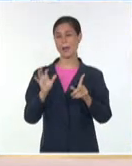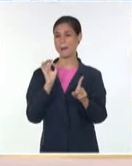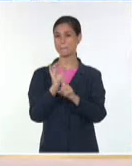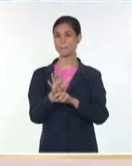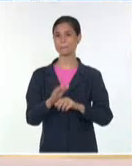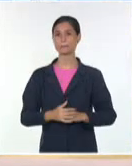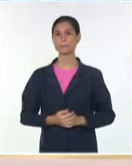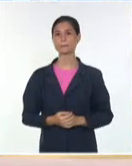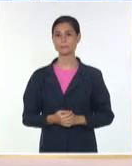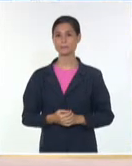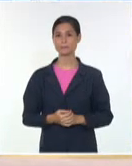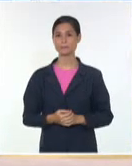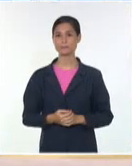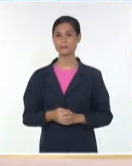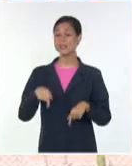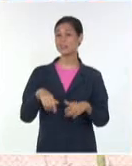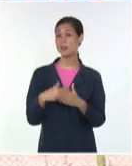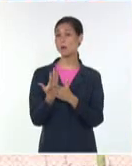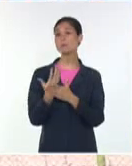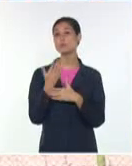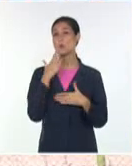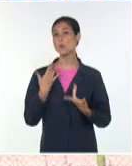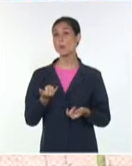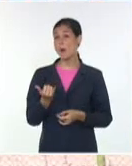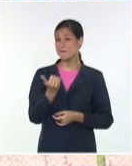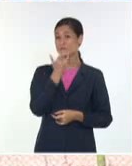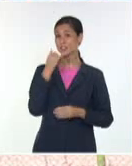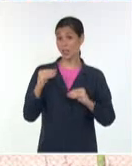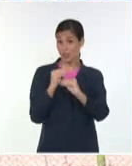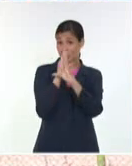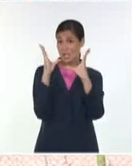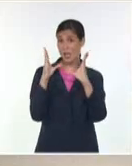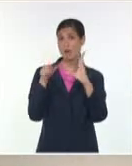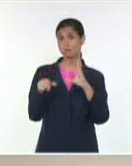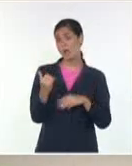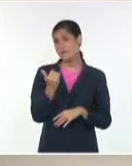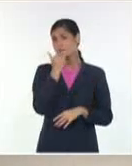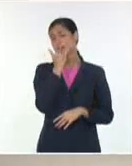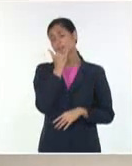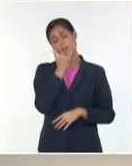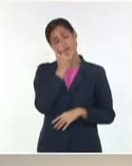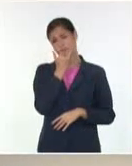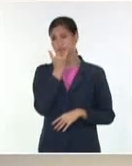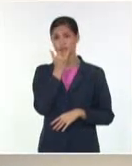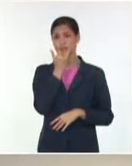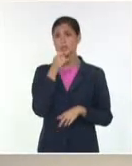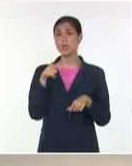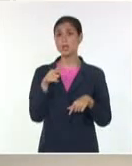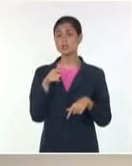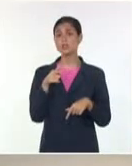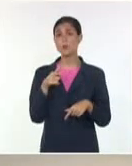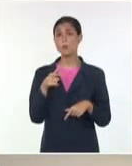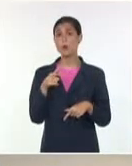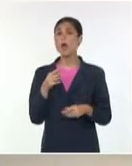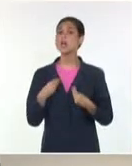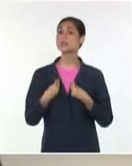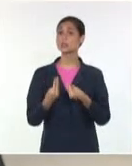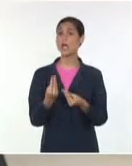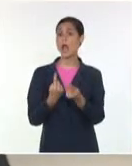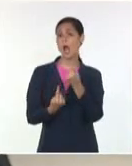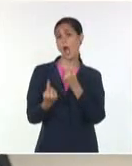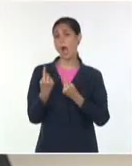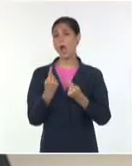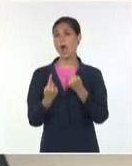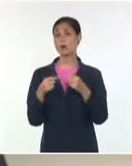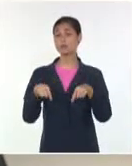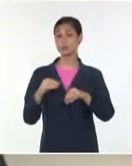el día de hoy estamos planificando no afectar el servicio durante el día. Vamos a pasar con reserva baja de operación, pero vamos a tratar de garantizar el servicio eléctrico durante el día.